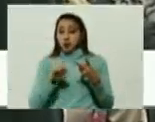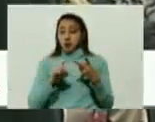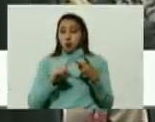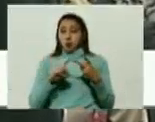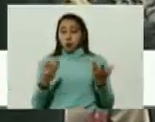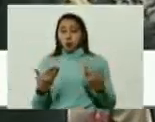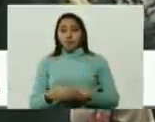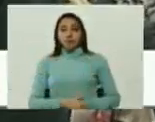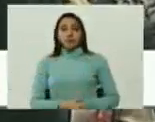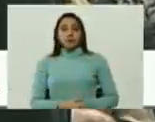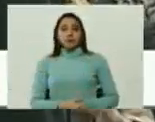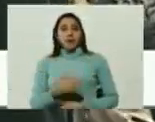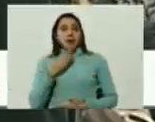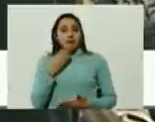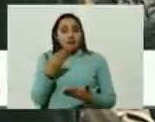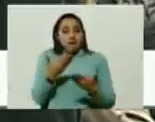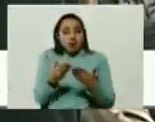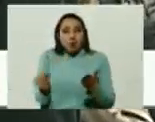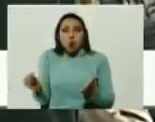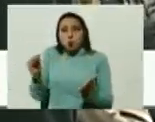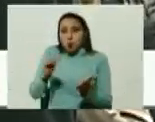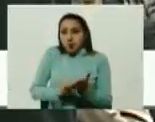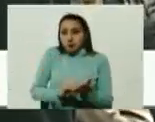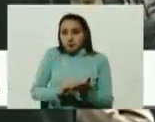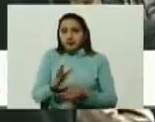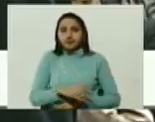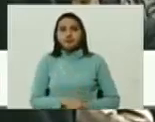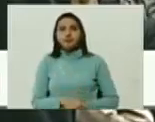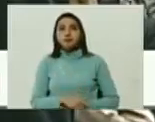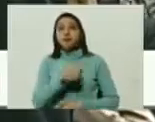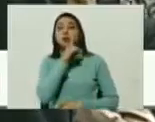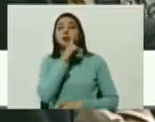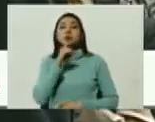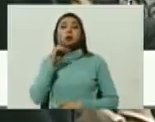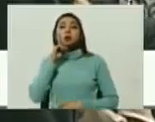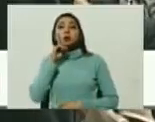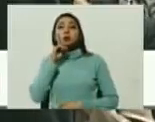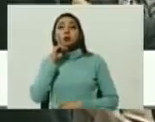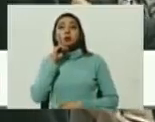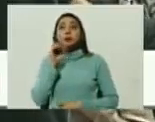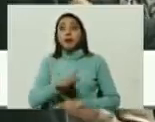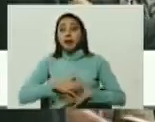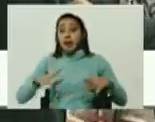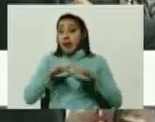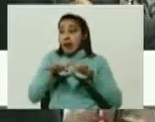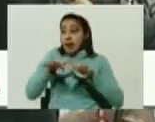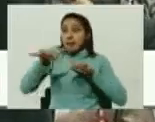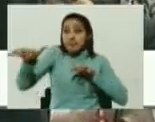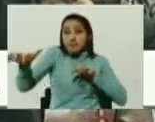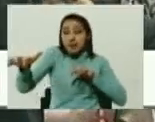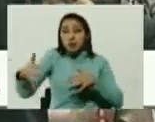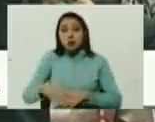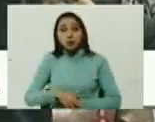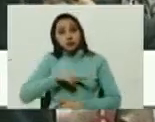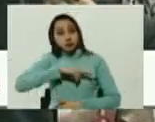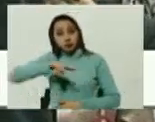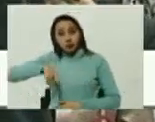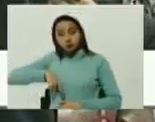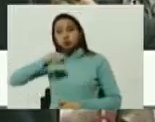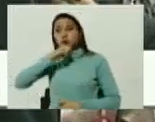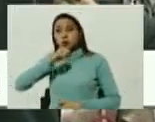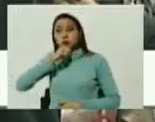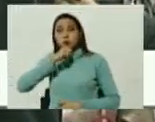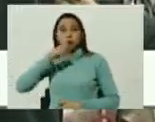para agradecer una vez más en nombre de la inmensa mayoría de nuestras adultas